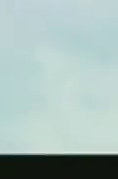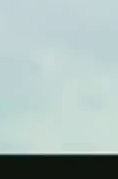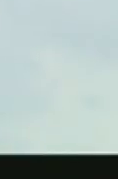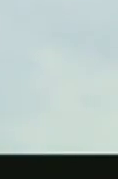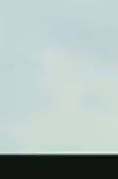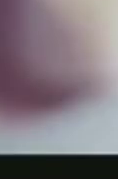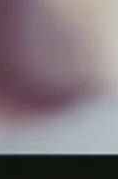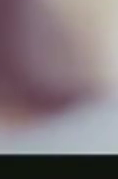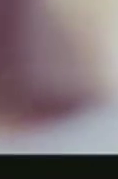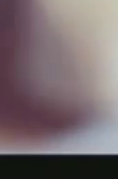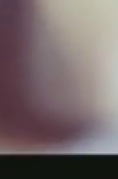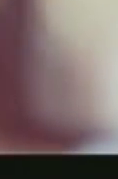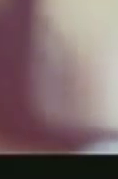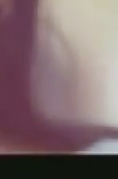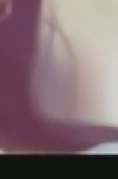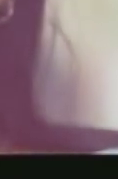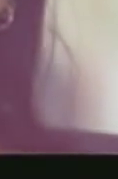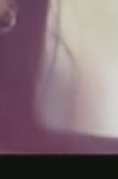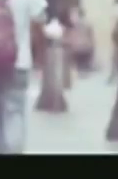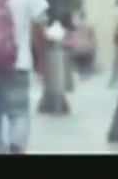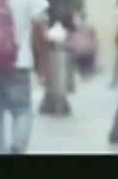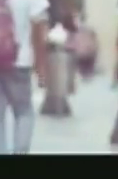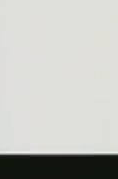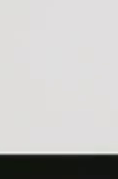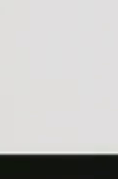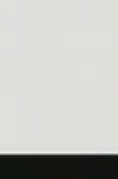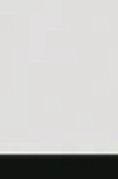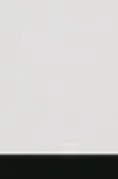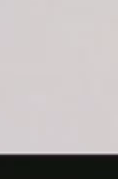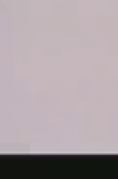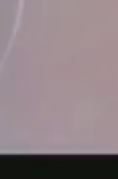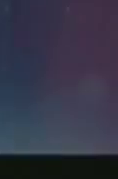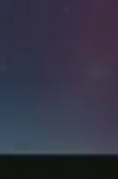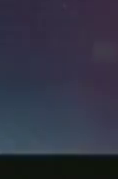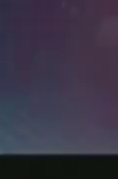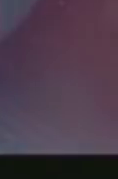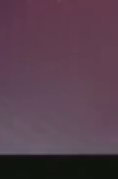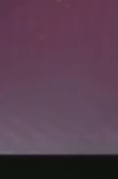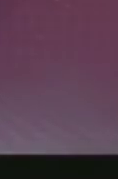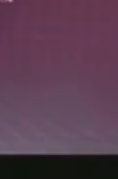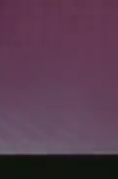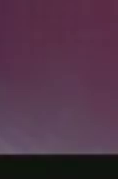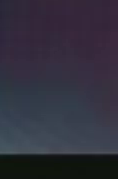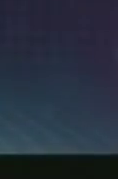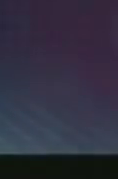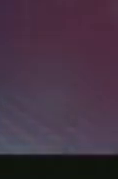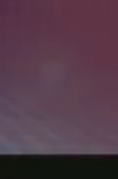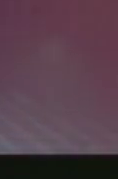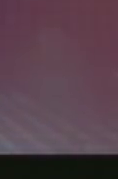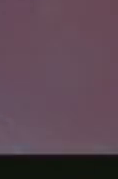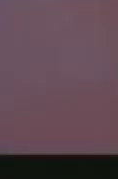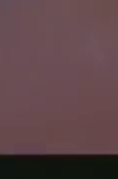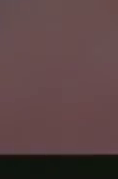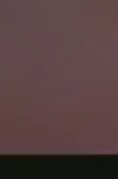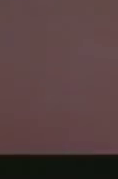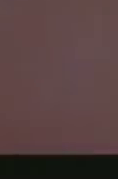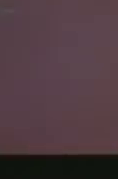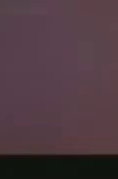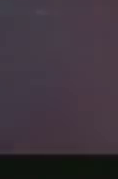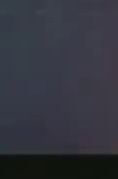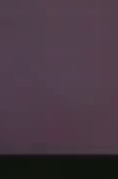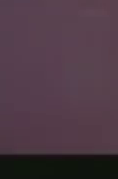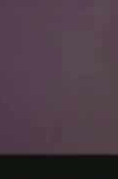riqueza nacional y que cada venezolana y venezolano tenga al alcance los sistemas de protección social de